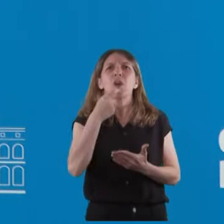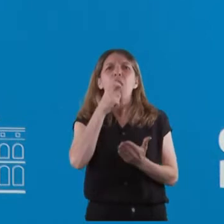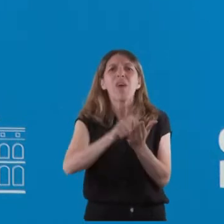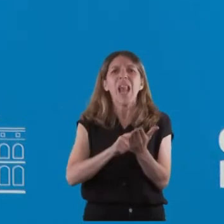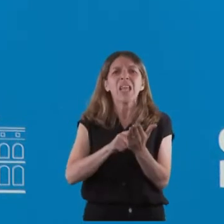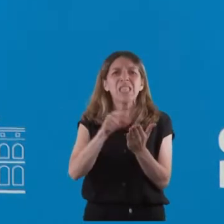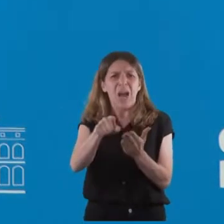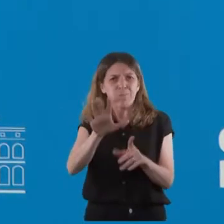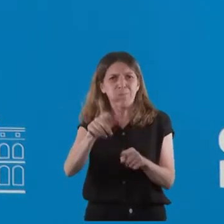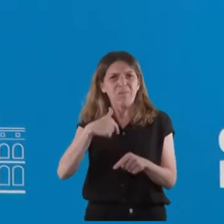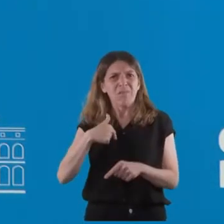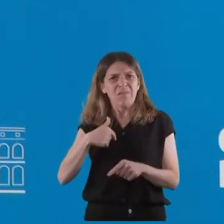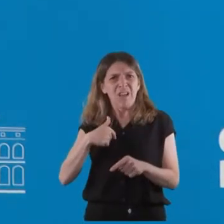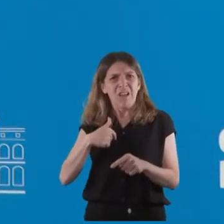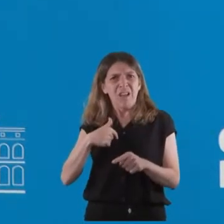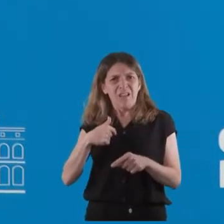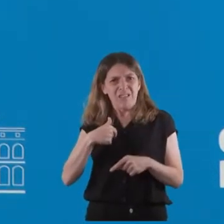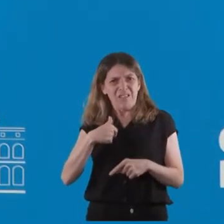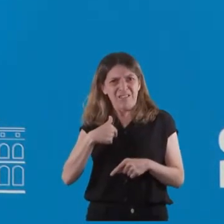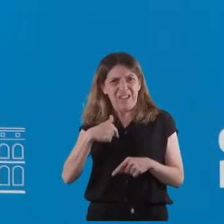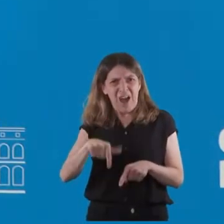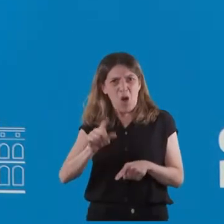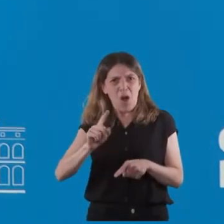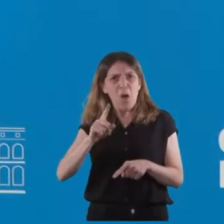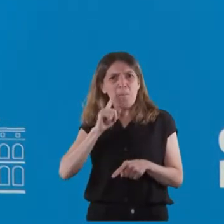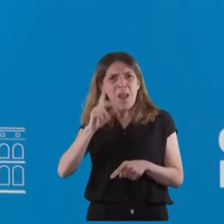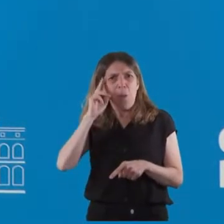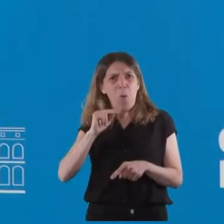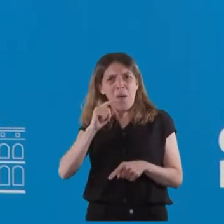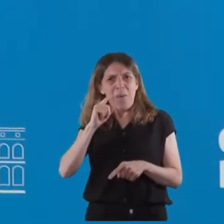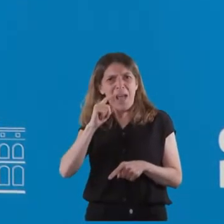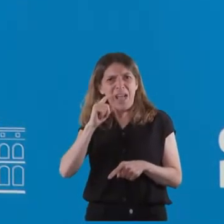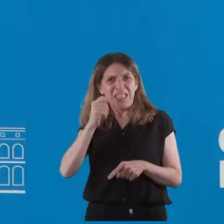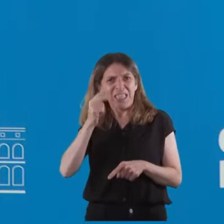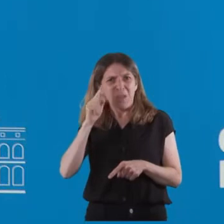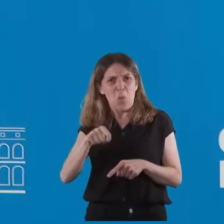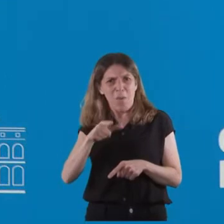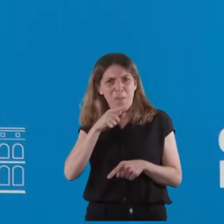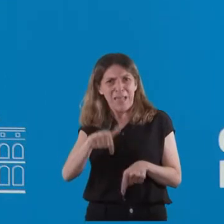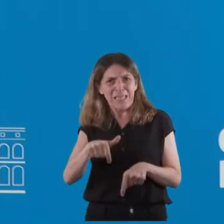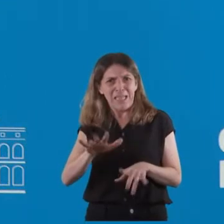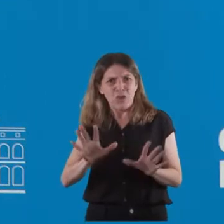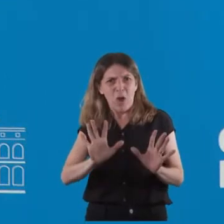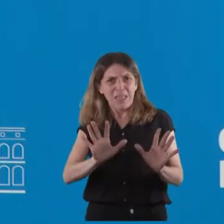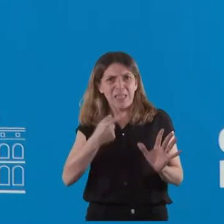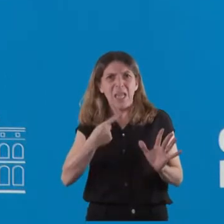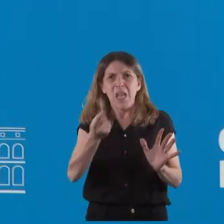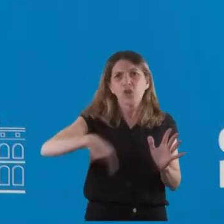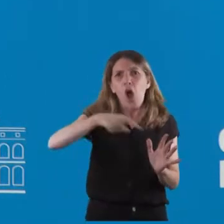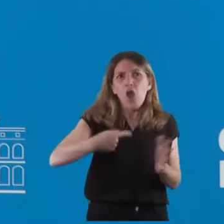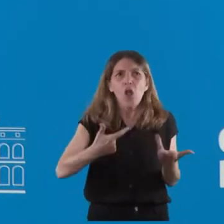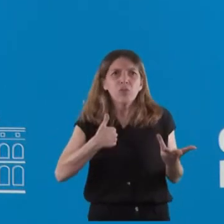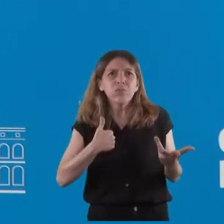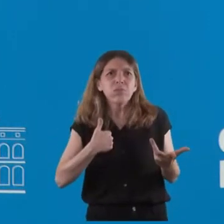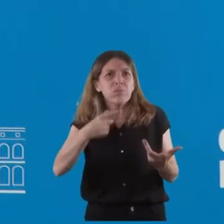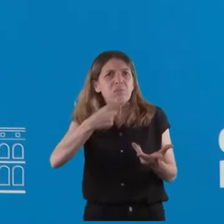mil 967 59 entonces este me parece que sería importante que todos tratamos de ponernos en